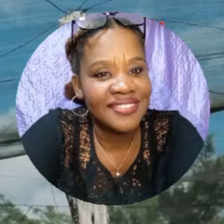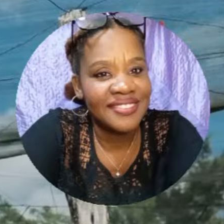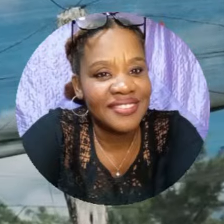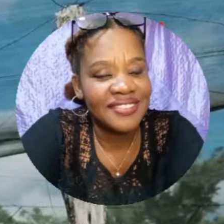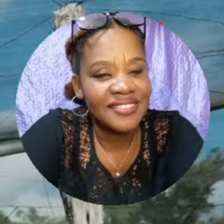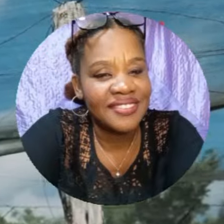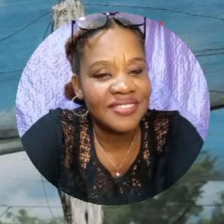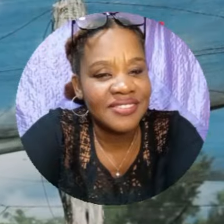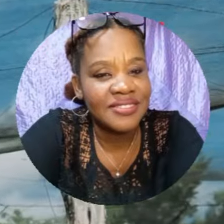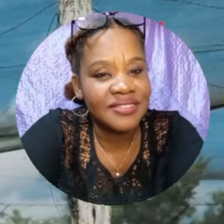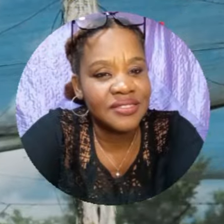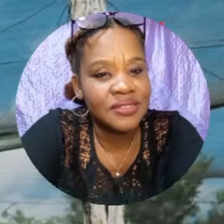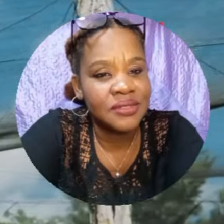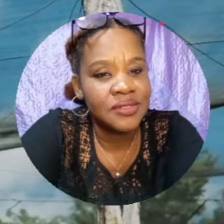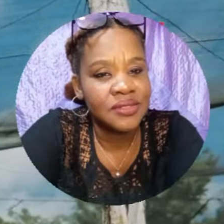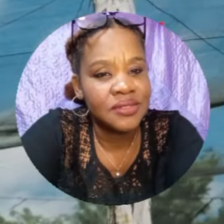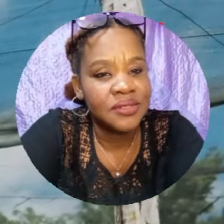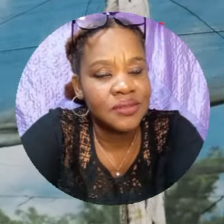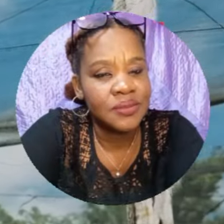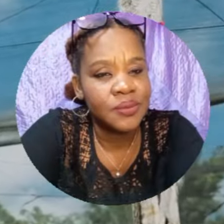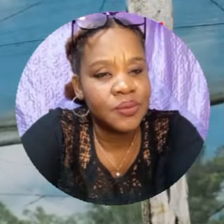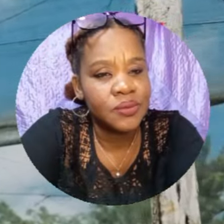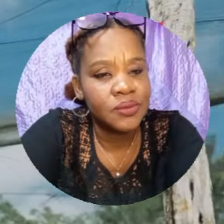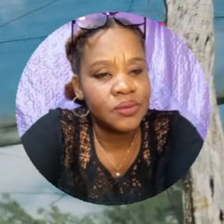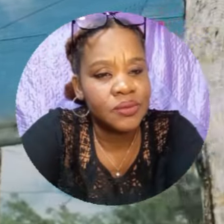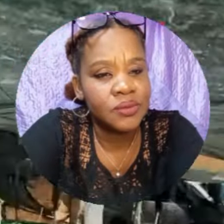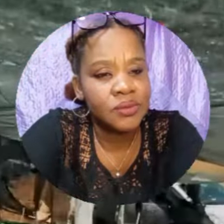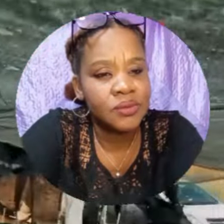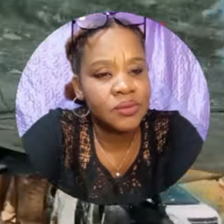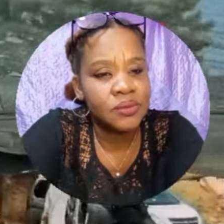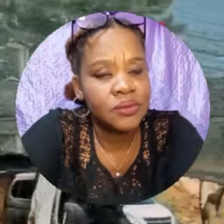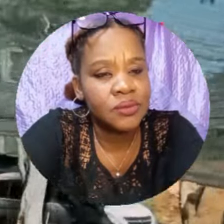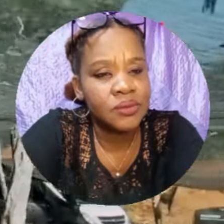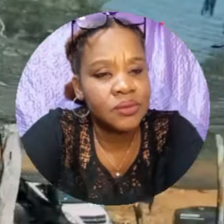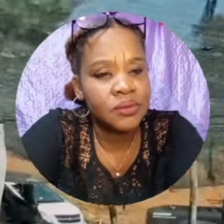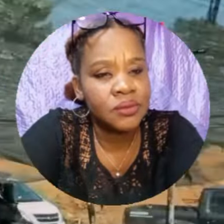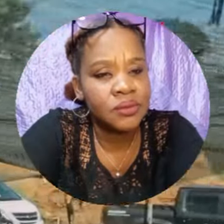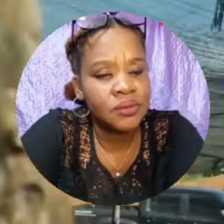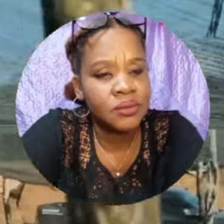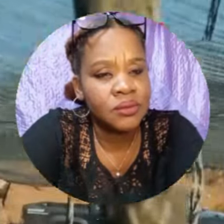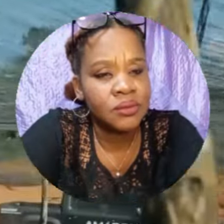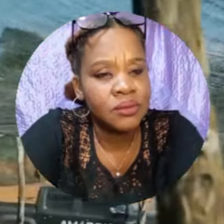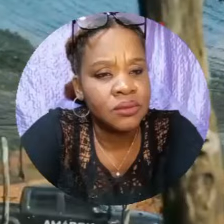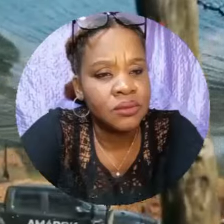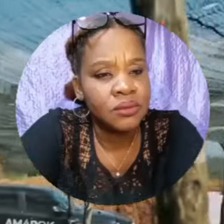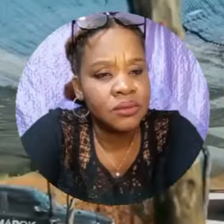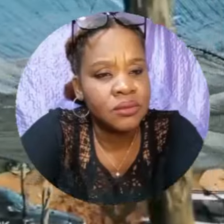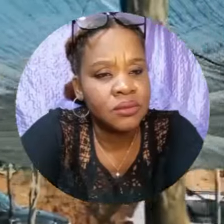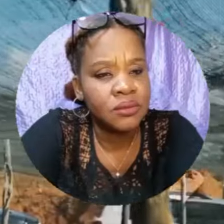o centro de producción de plantas, donde producimos alrededor de unas 500.000 plantas todos los años.